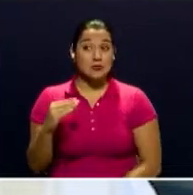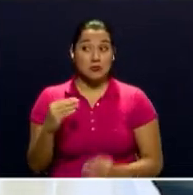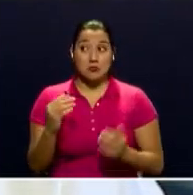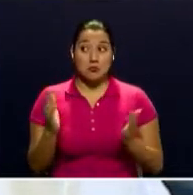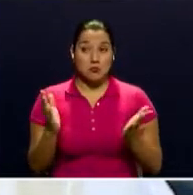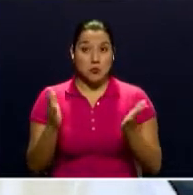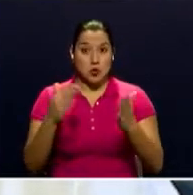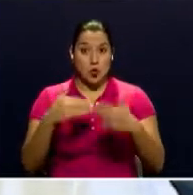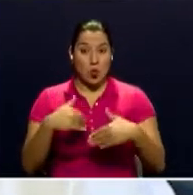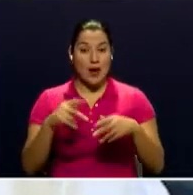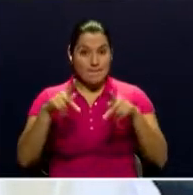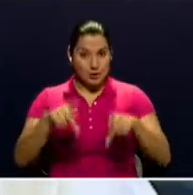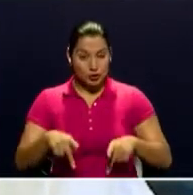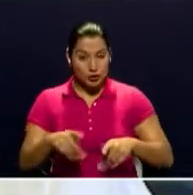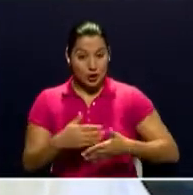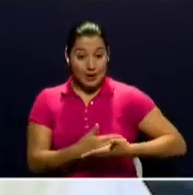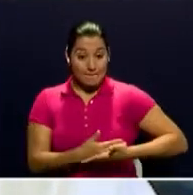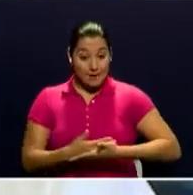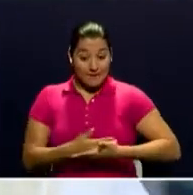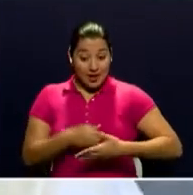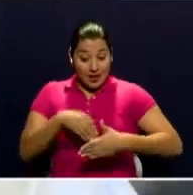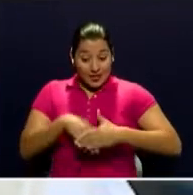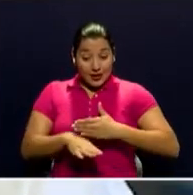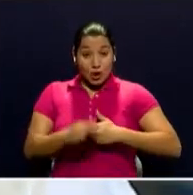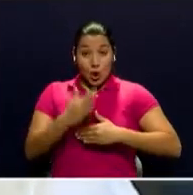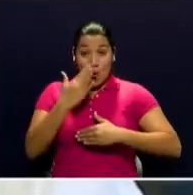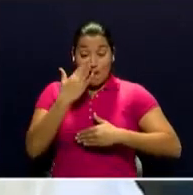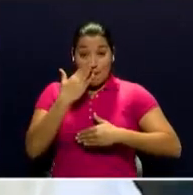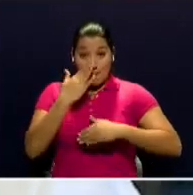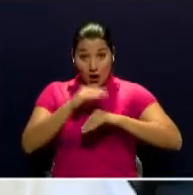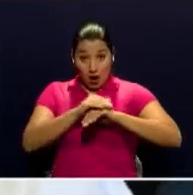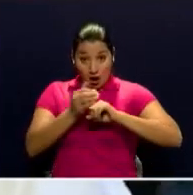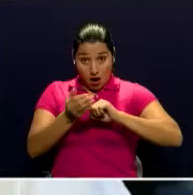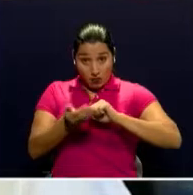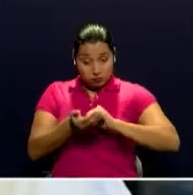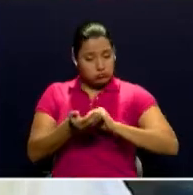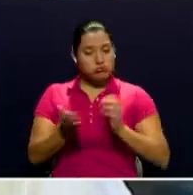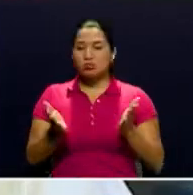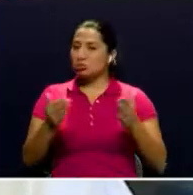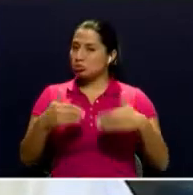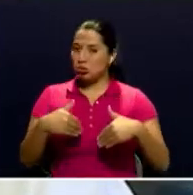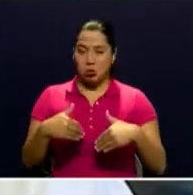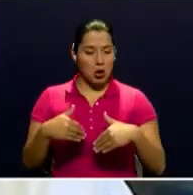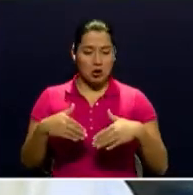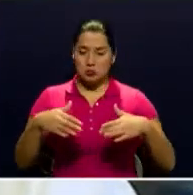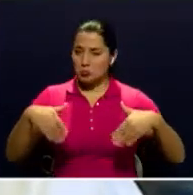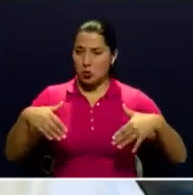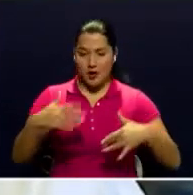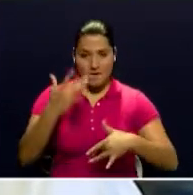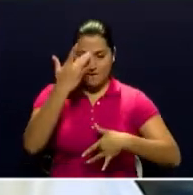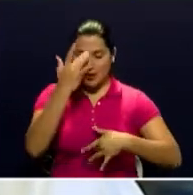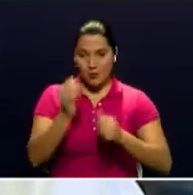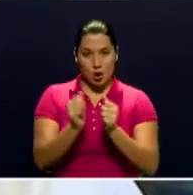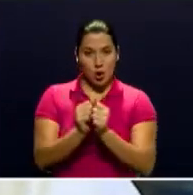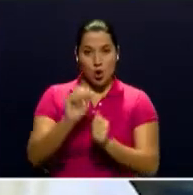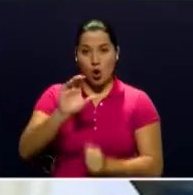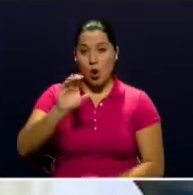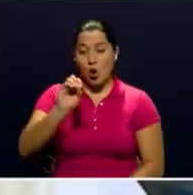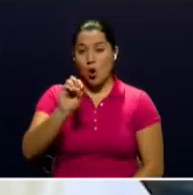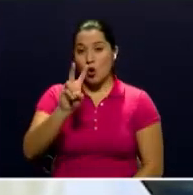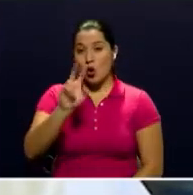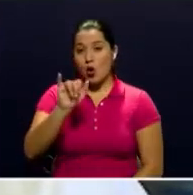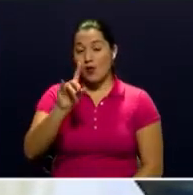tenemos pacientes neonatales descritos como pacientes con COVID-19, ya tienden a